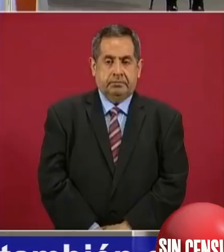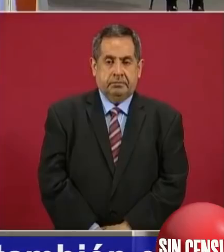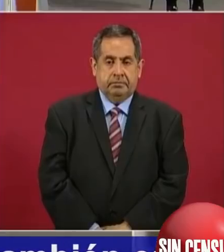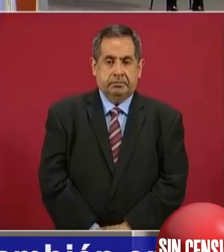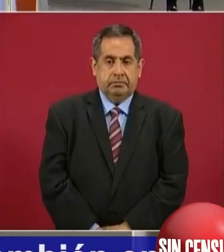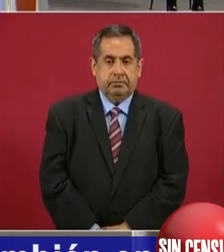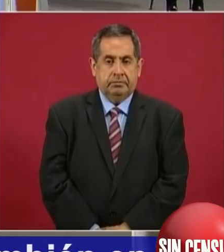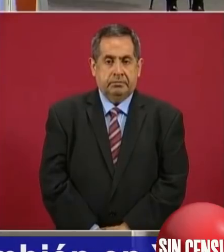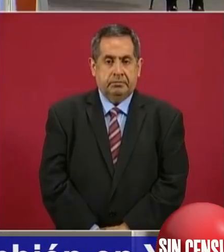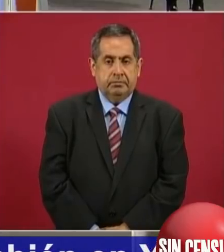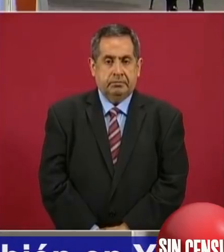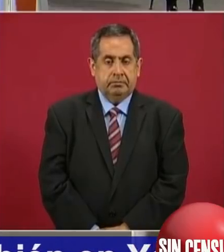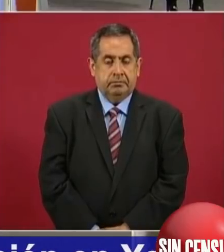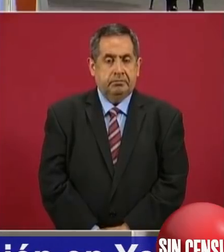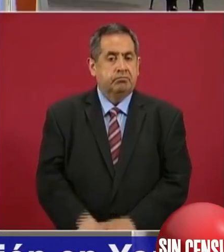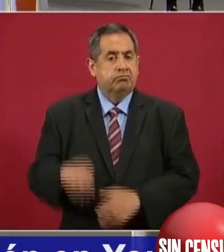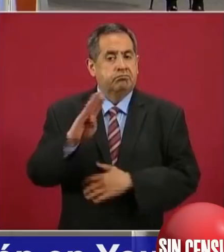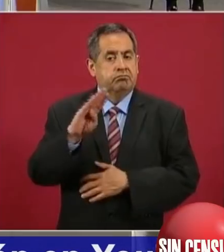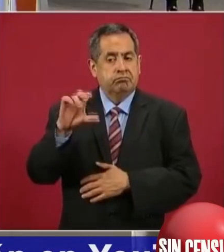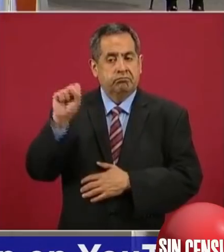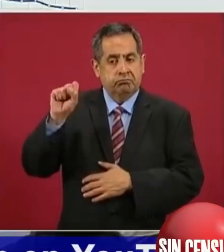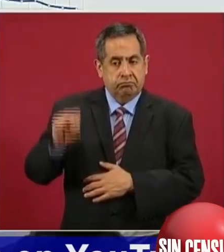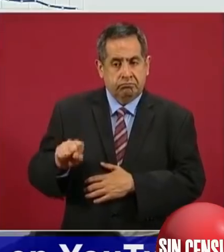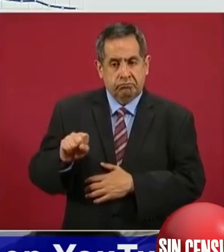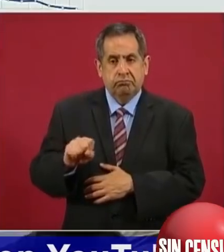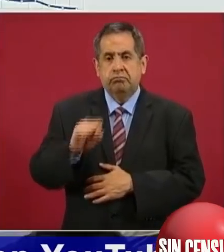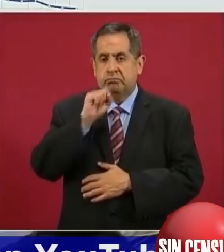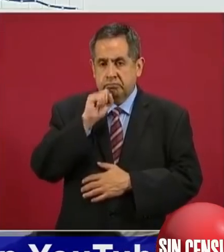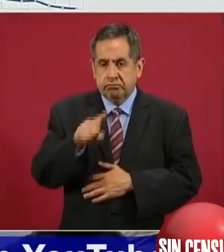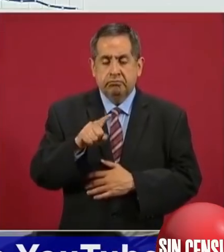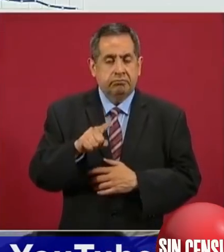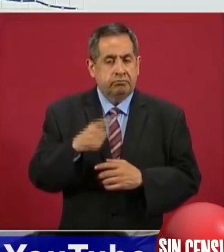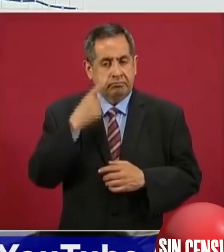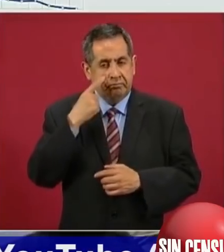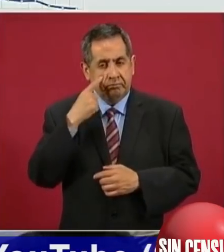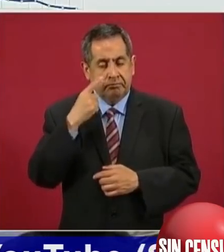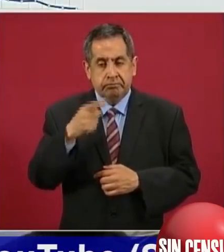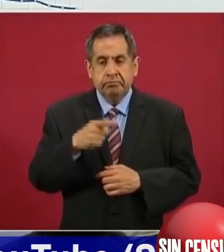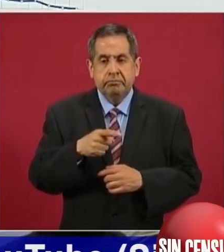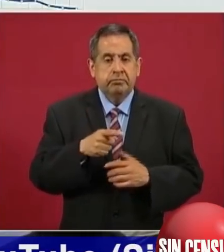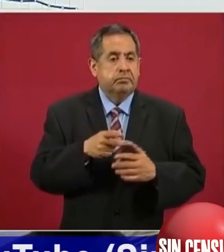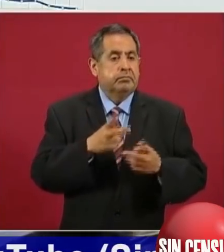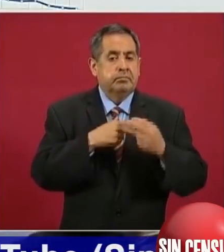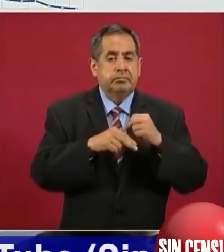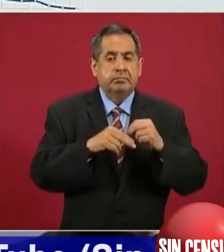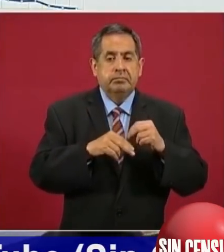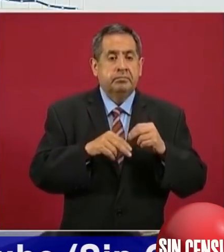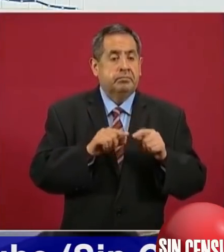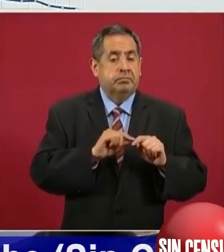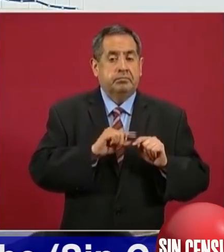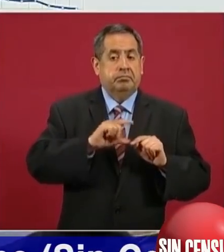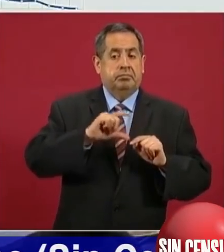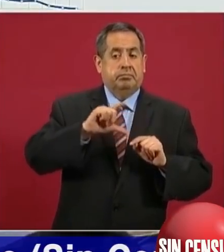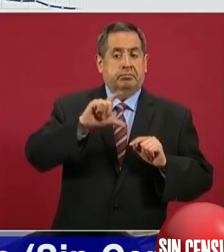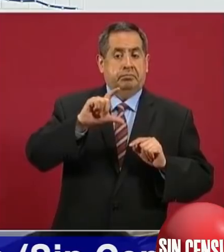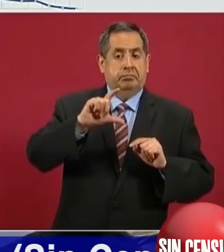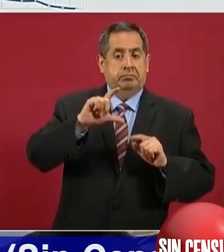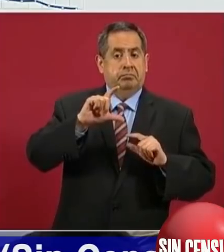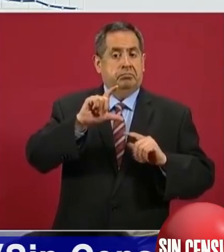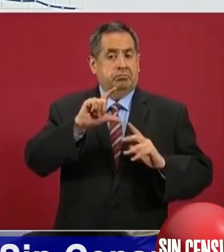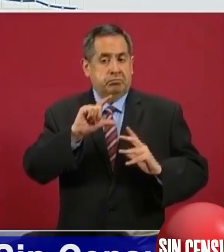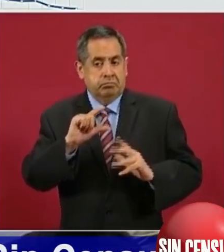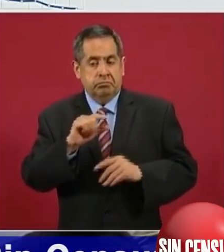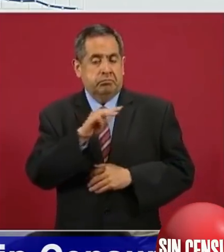siguiente. Baja California Sur, otro patrón de ocurrencia más tardío, empezó a aumentar en